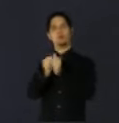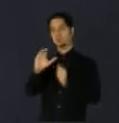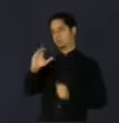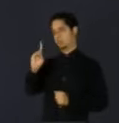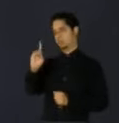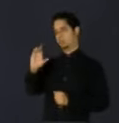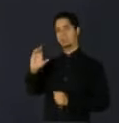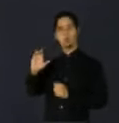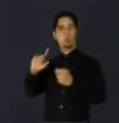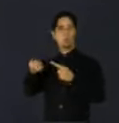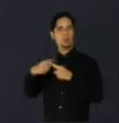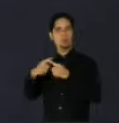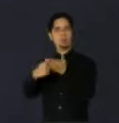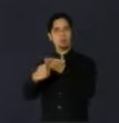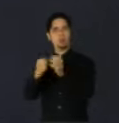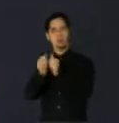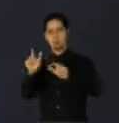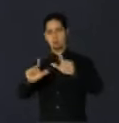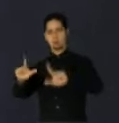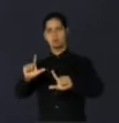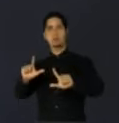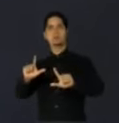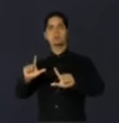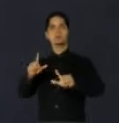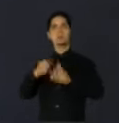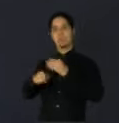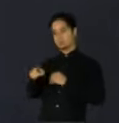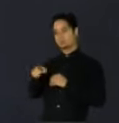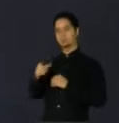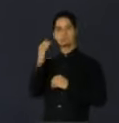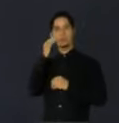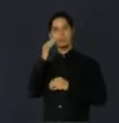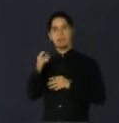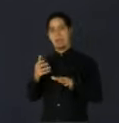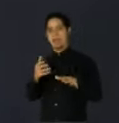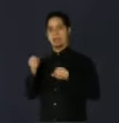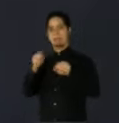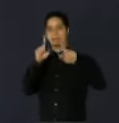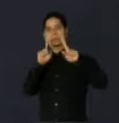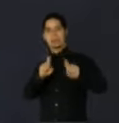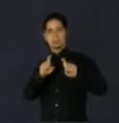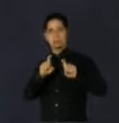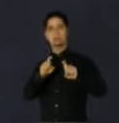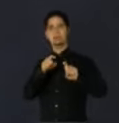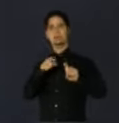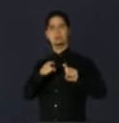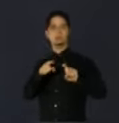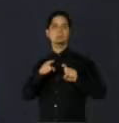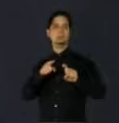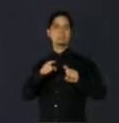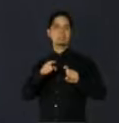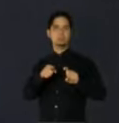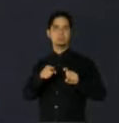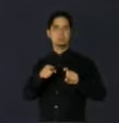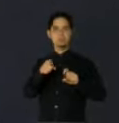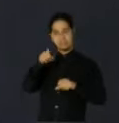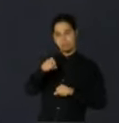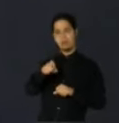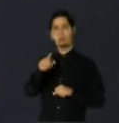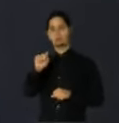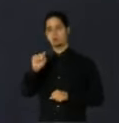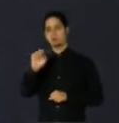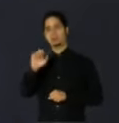de laboratorios, donde se reclamaba estos laboratorios rapid test, son laboratorios de alta complejidad que necesitaba un